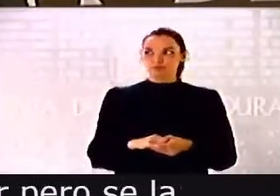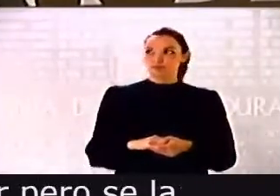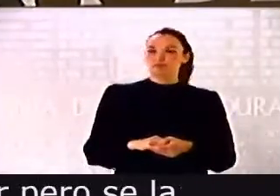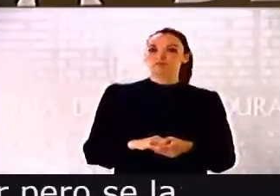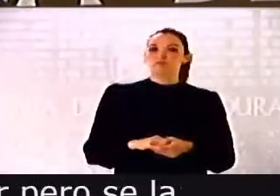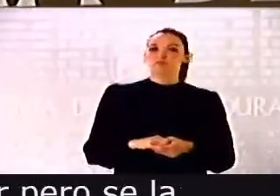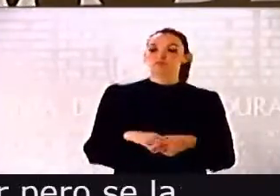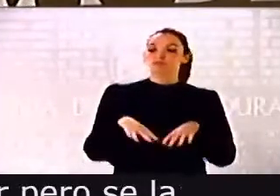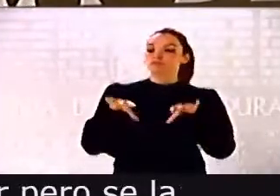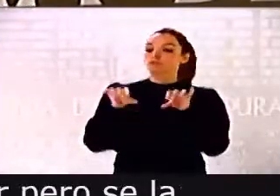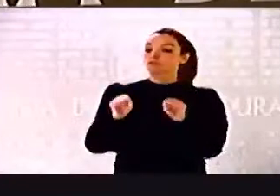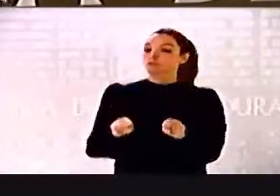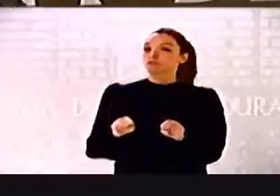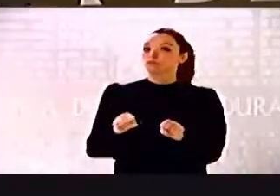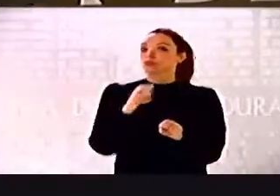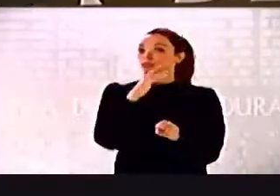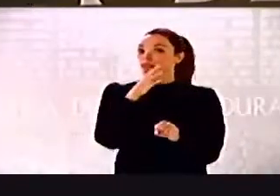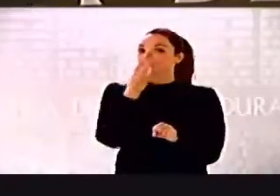30 camas.